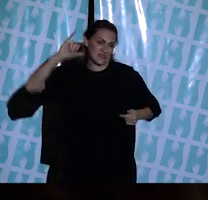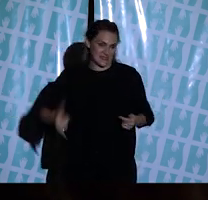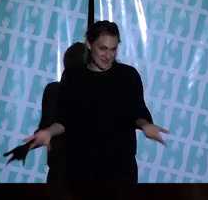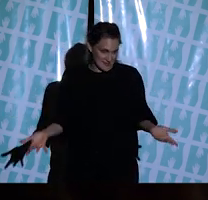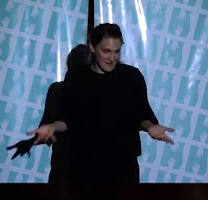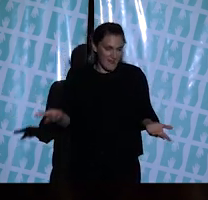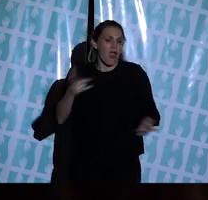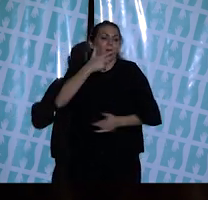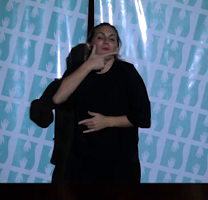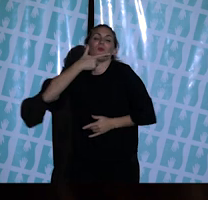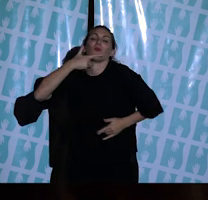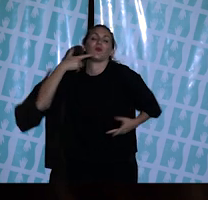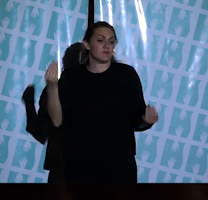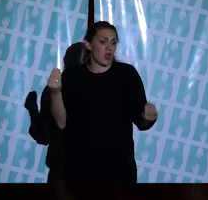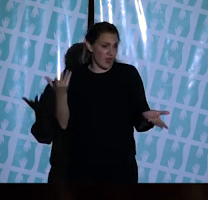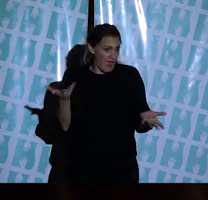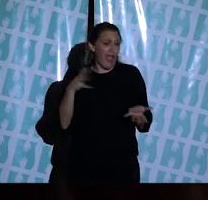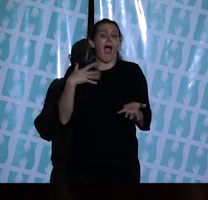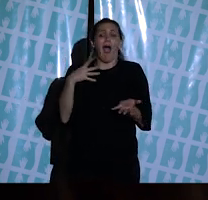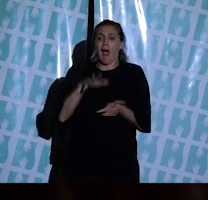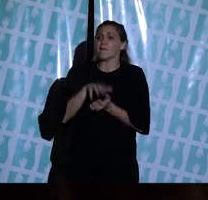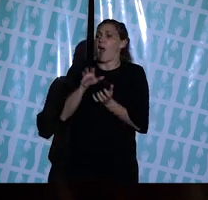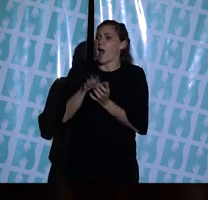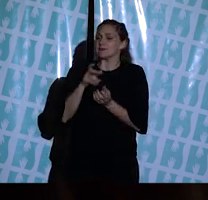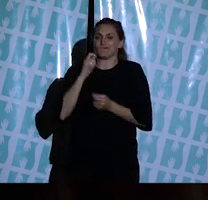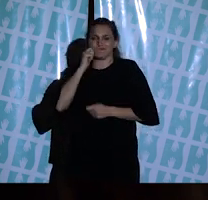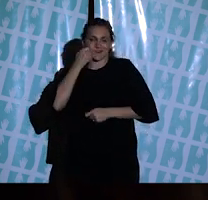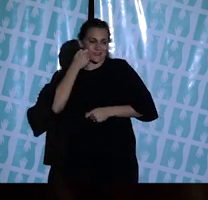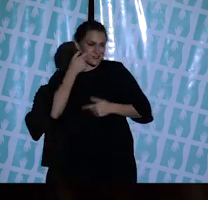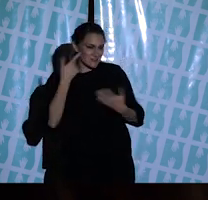grasa, lo que es crocante, lo que tiene azúcar.